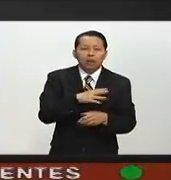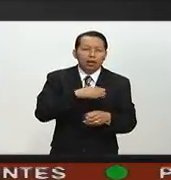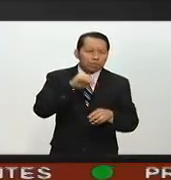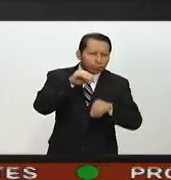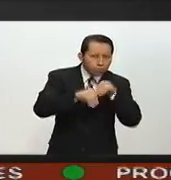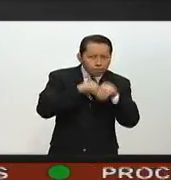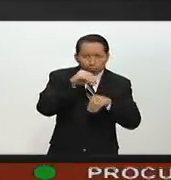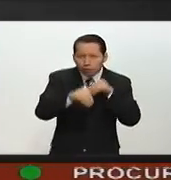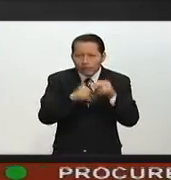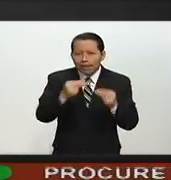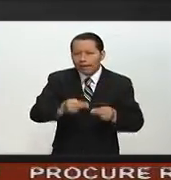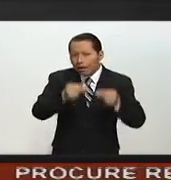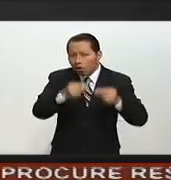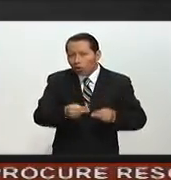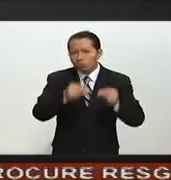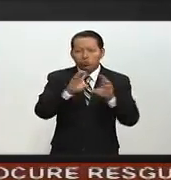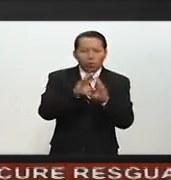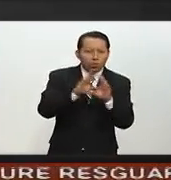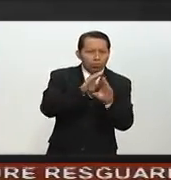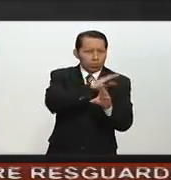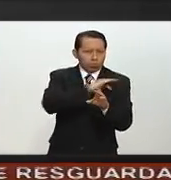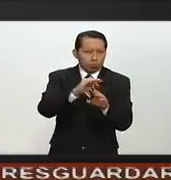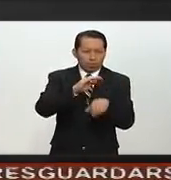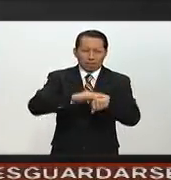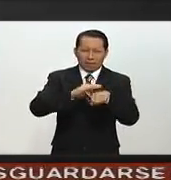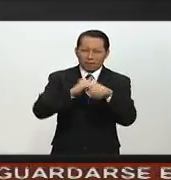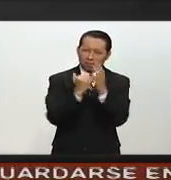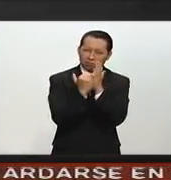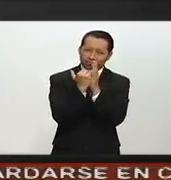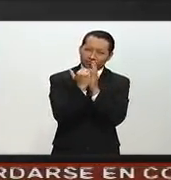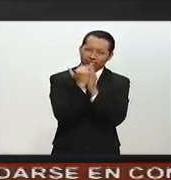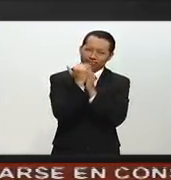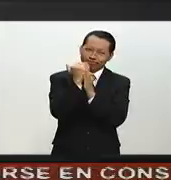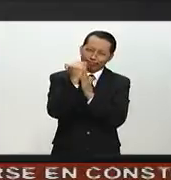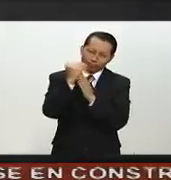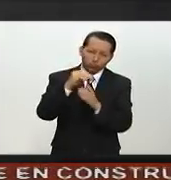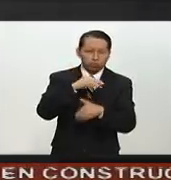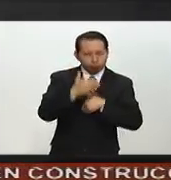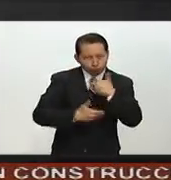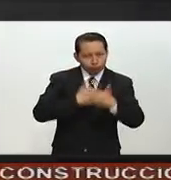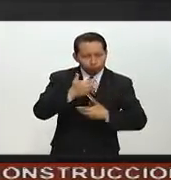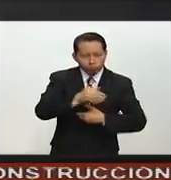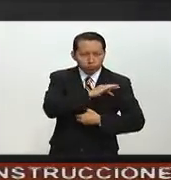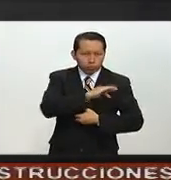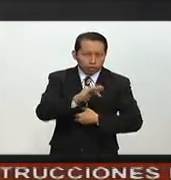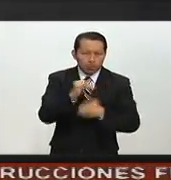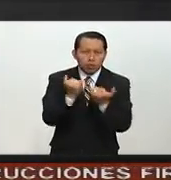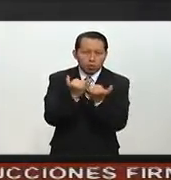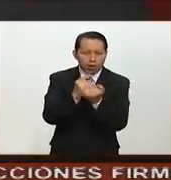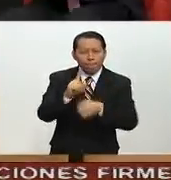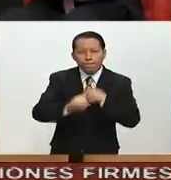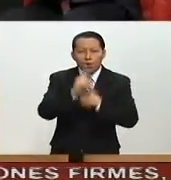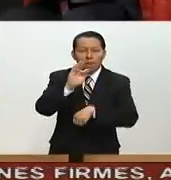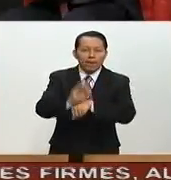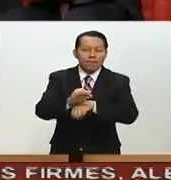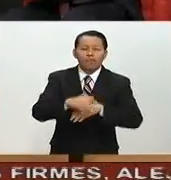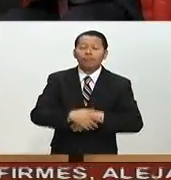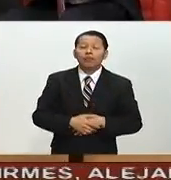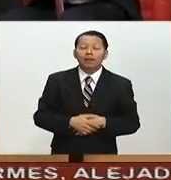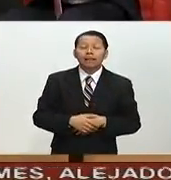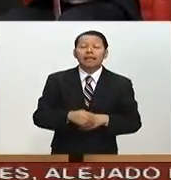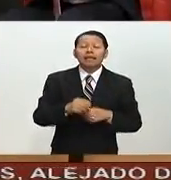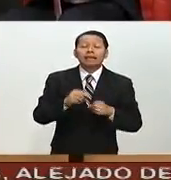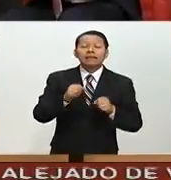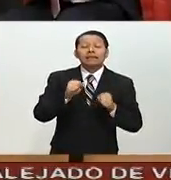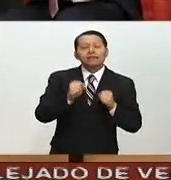de negocio que pueden llegar, crecer mucho más, ser sustentables y de verdad resolver las problemáticas. Nos están viendo muchos jóvenes y